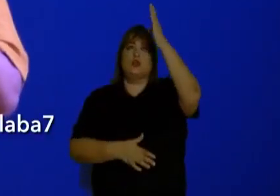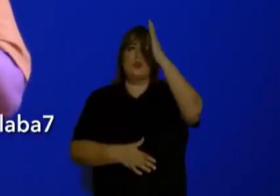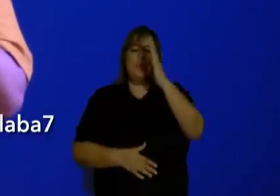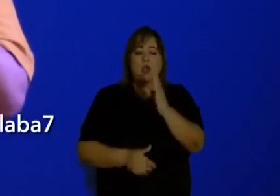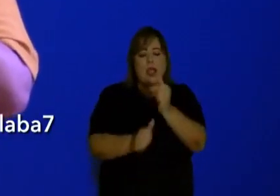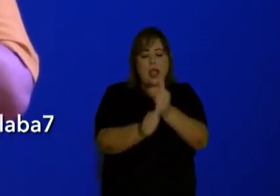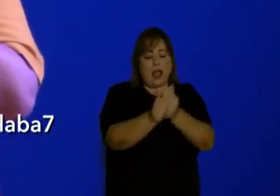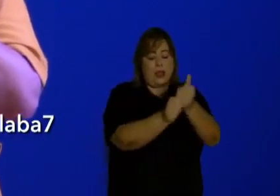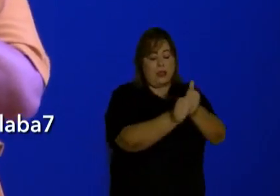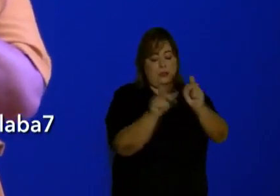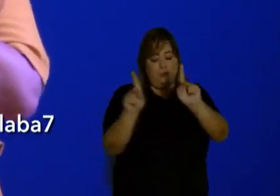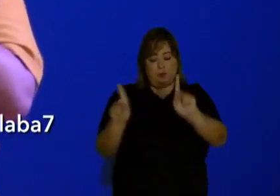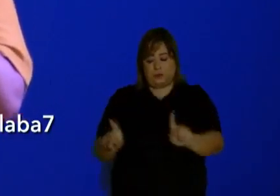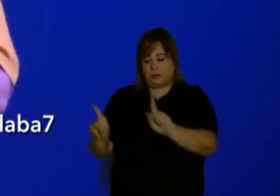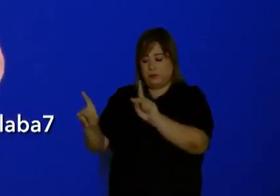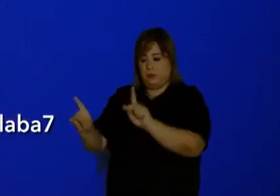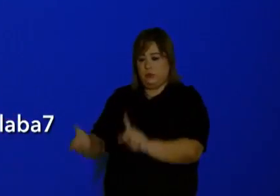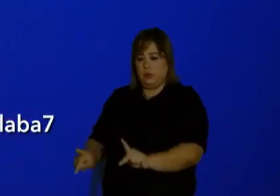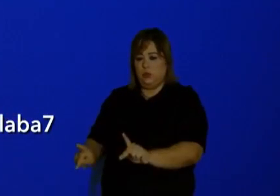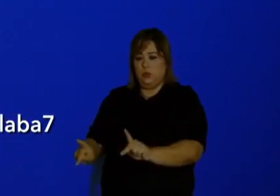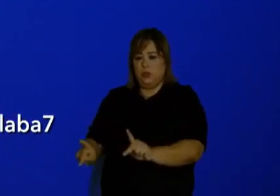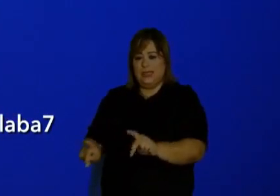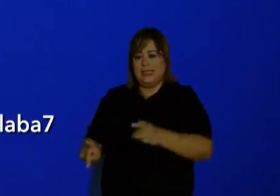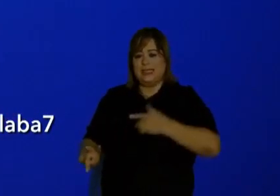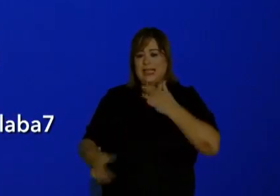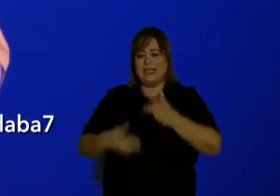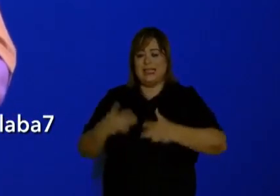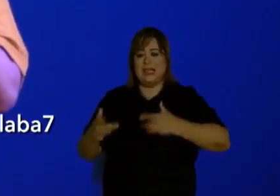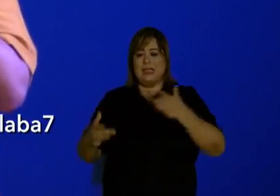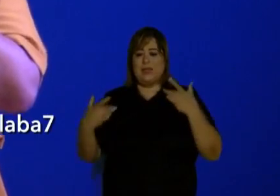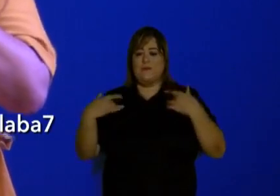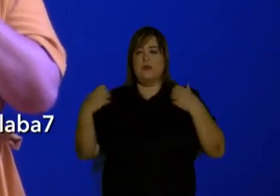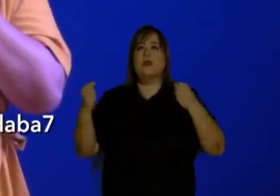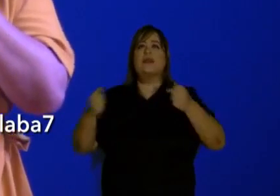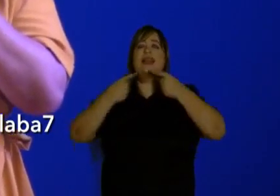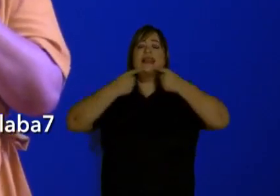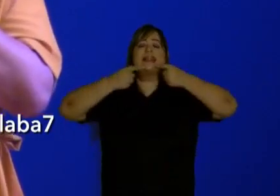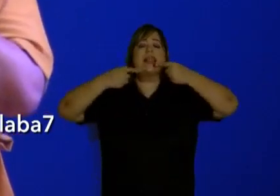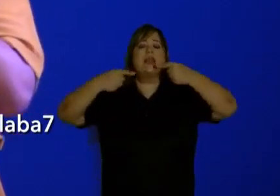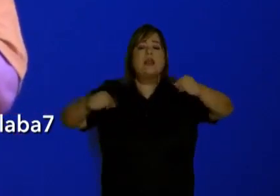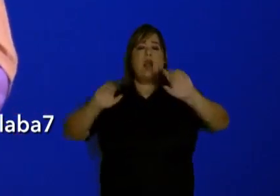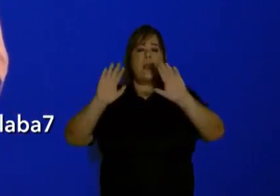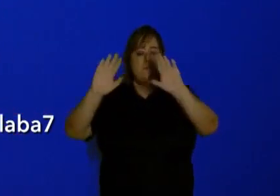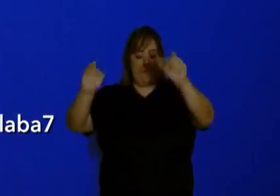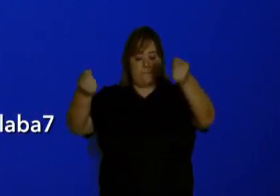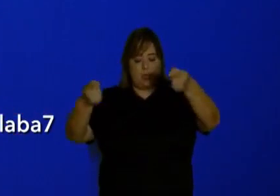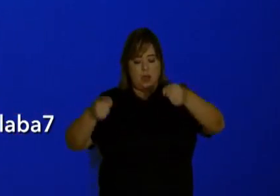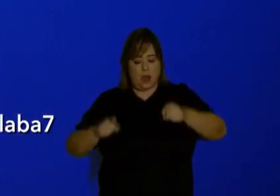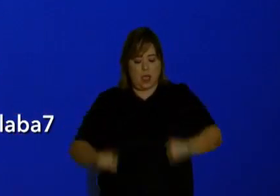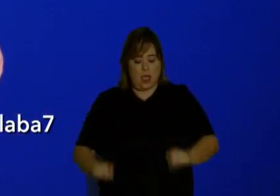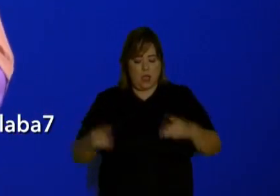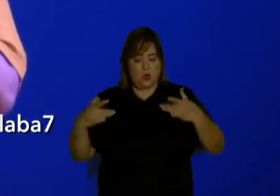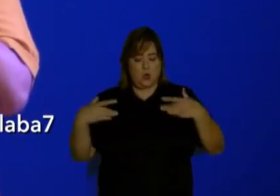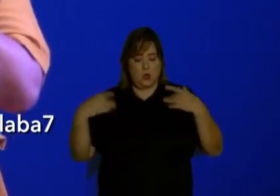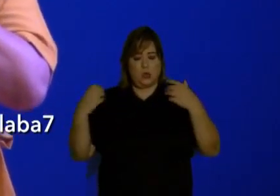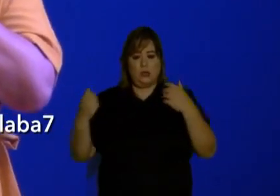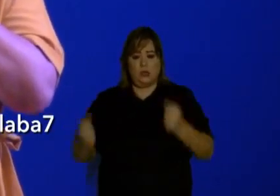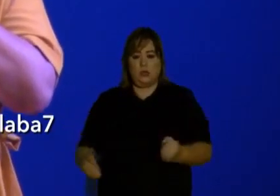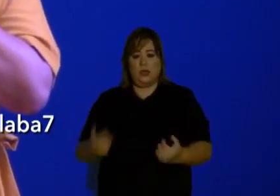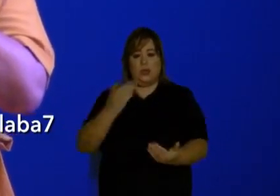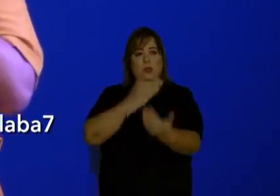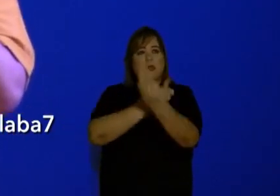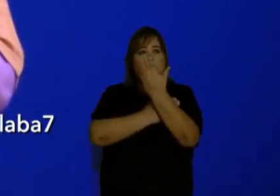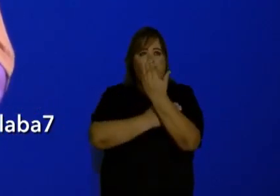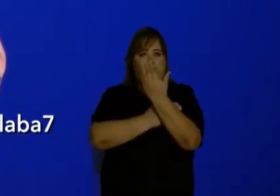que ha llegado aquí, Señor, enferma, Señor, declaramos milagros, sanidades, Señor, en esta mañana. Aún